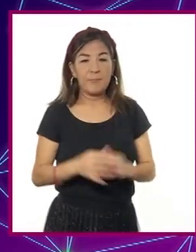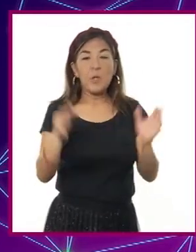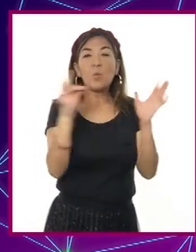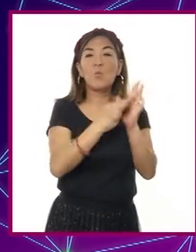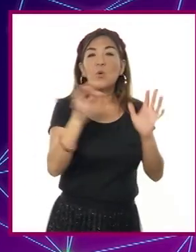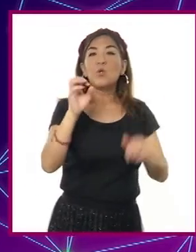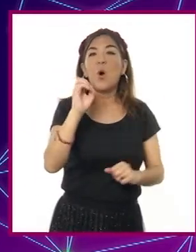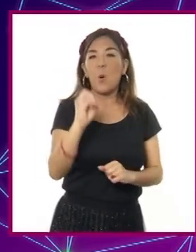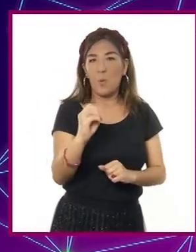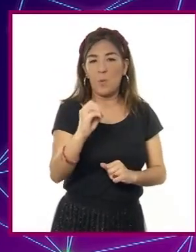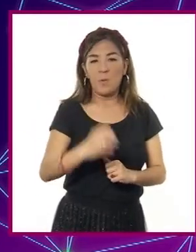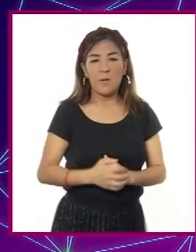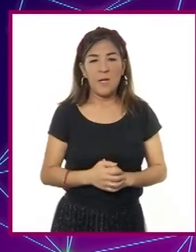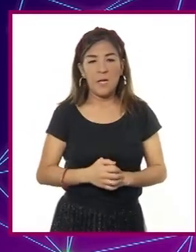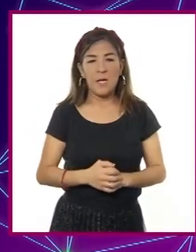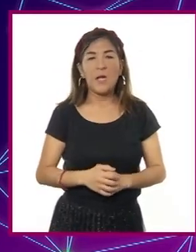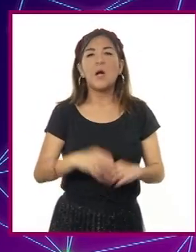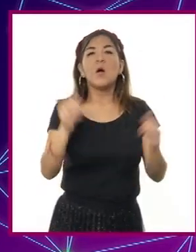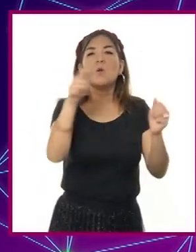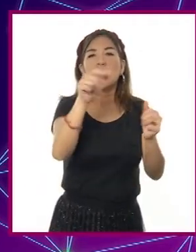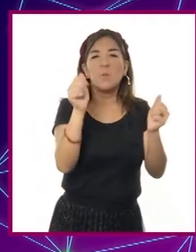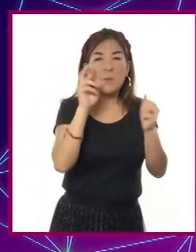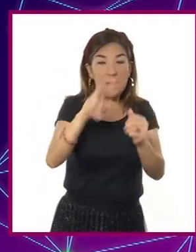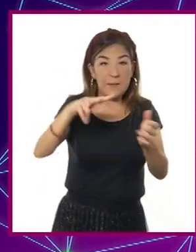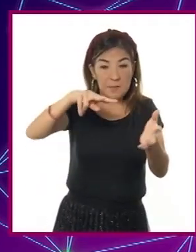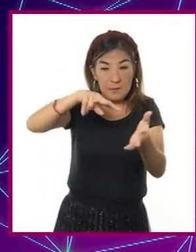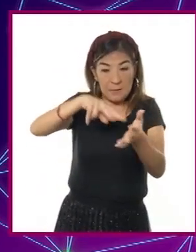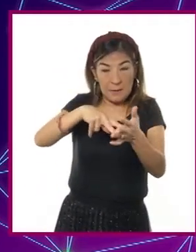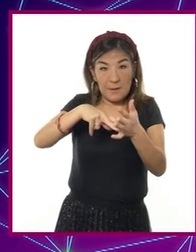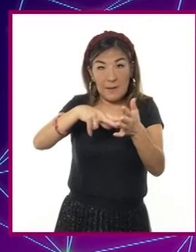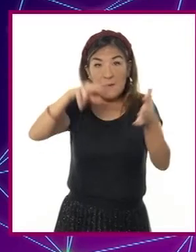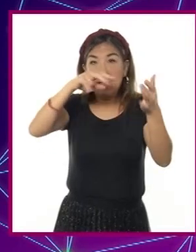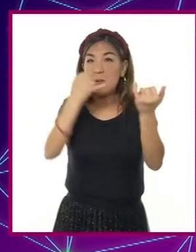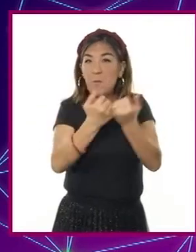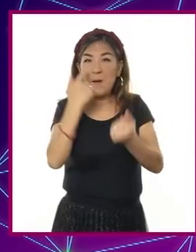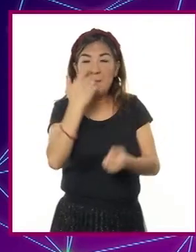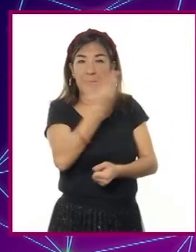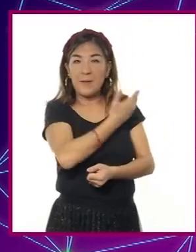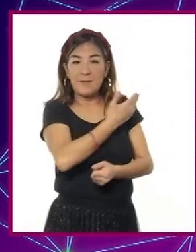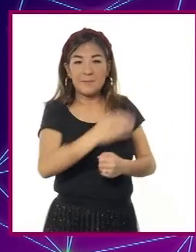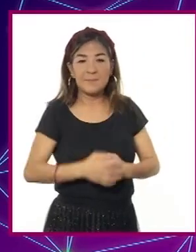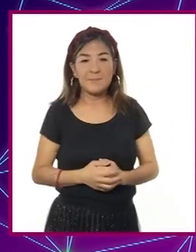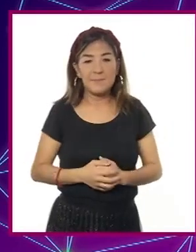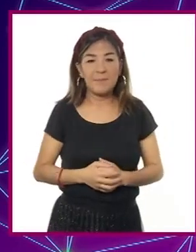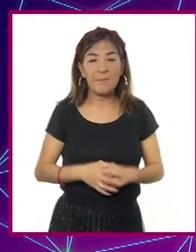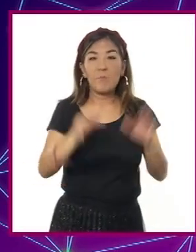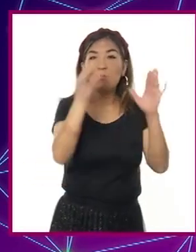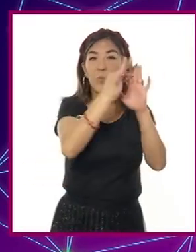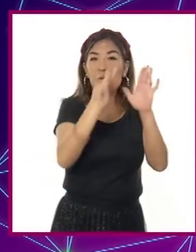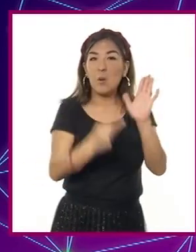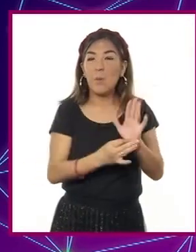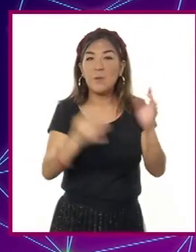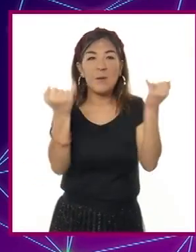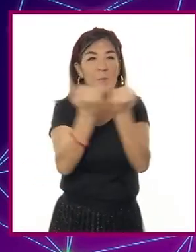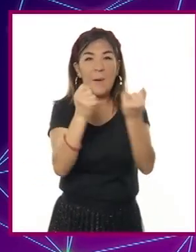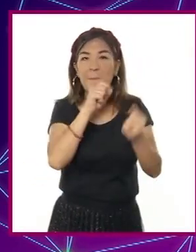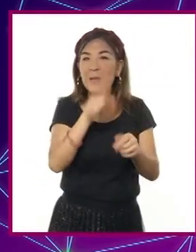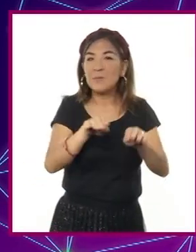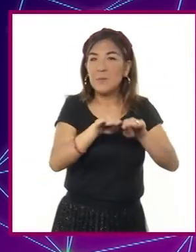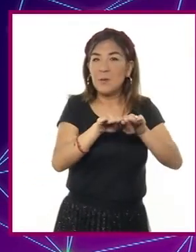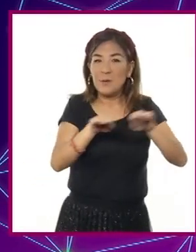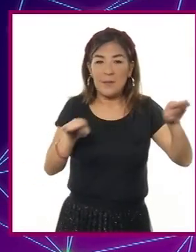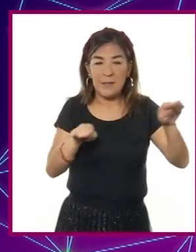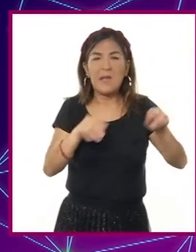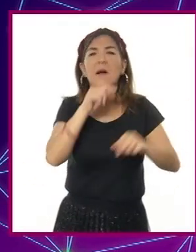O, y se realiza una marca a la misma distancia en los segmentos que forman el ángulo. Con este paso,